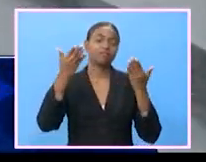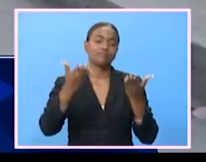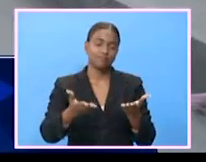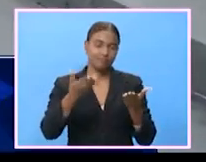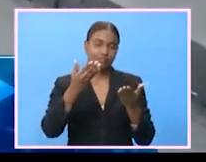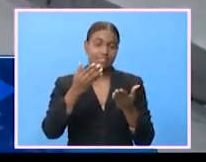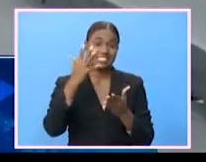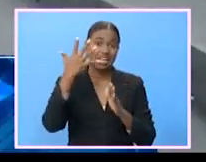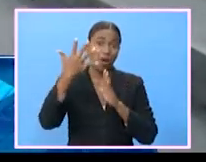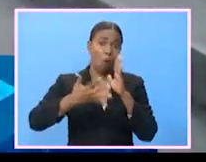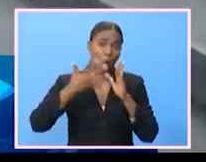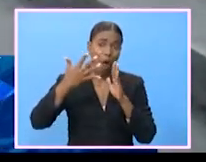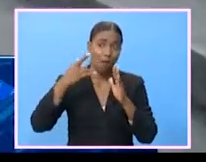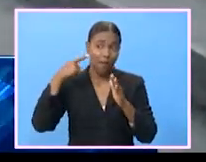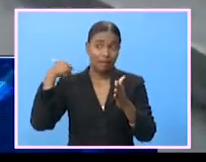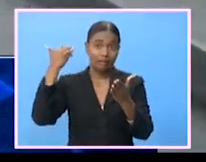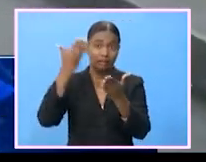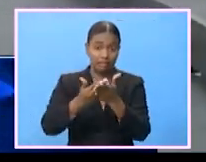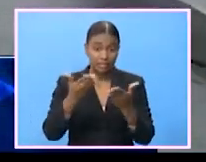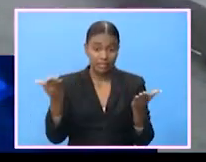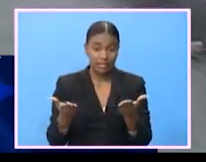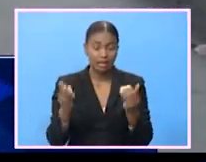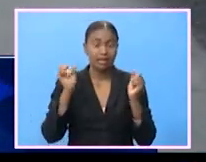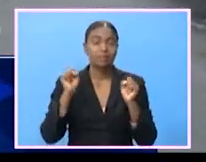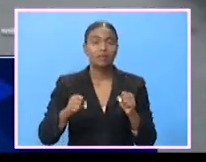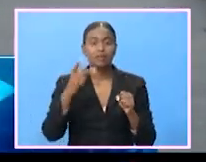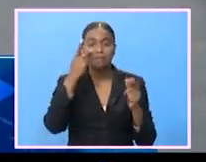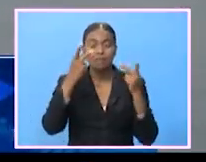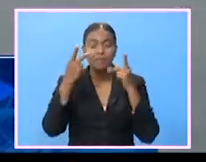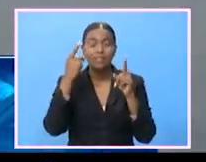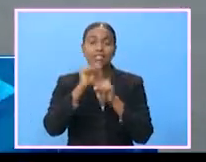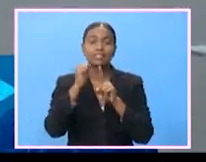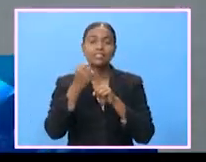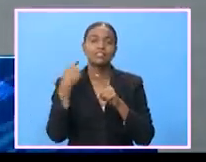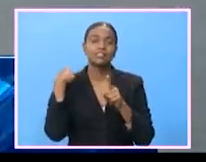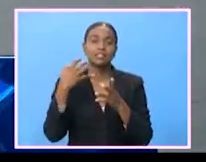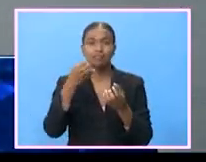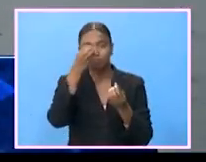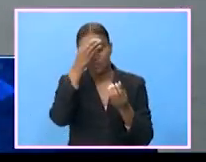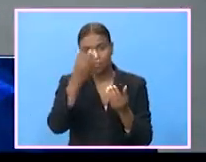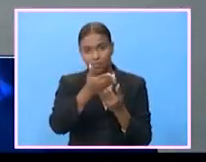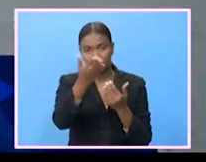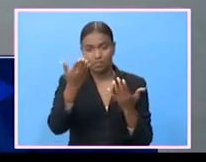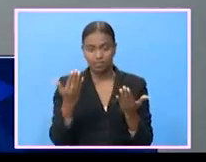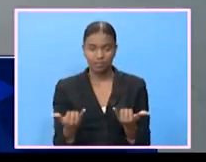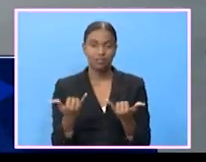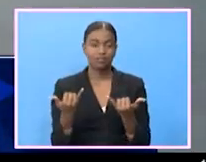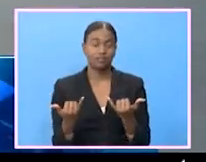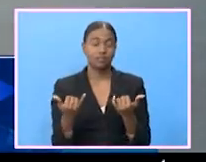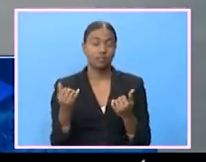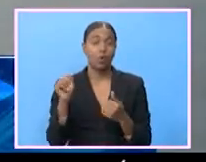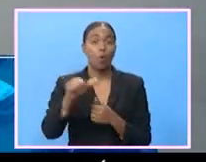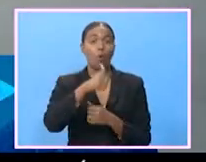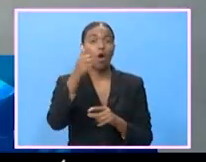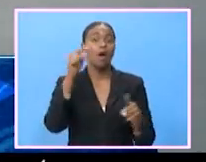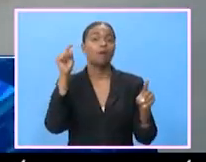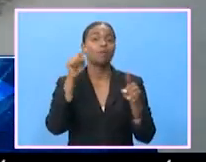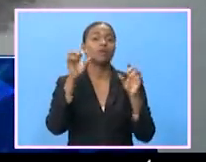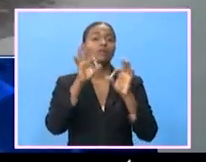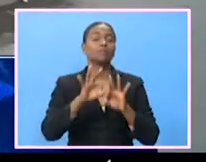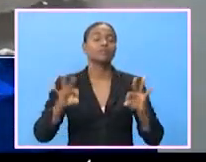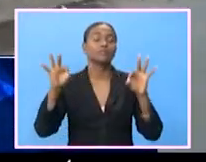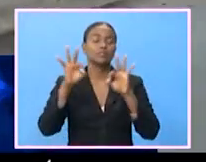casi 5 horas de trayecto para poder encontrarnos con una realidad que queremos compartir con ustedes en todo momento. Y otro punto importante